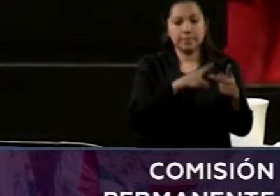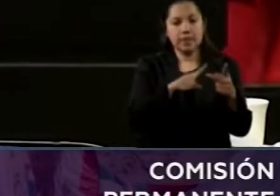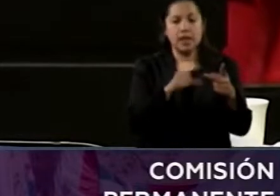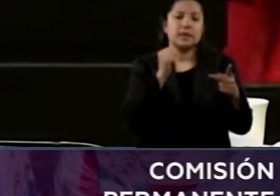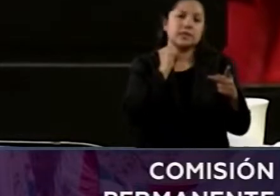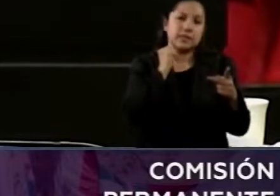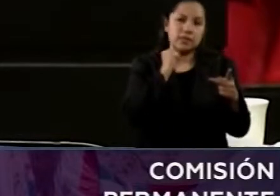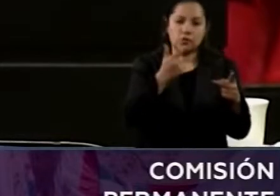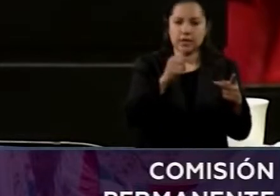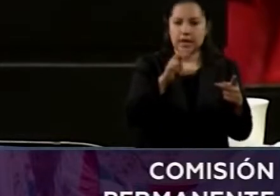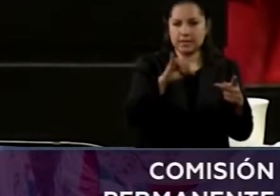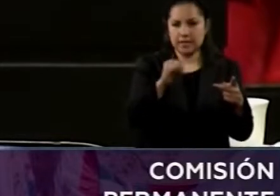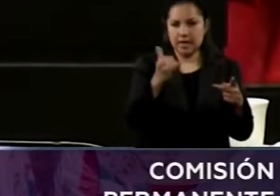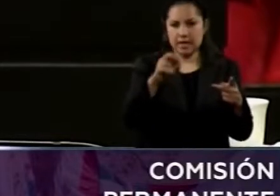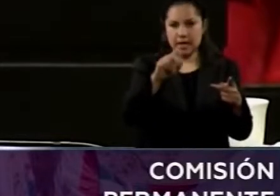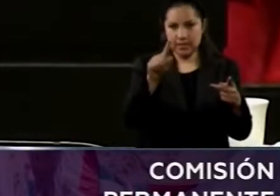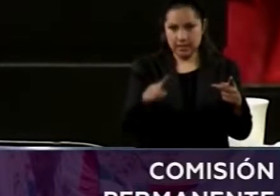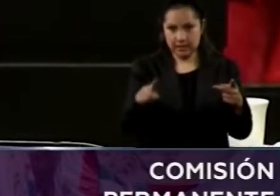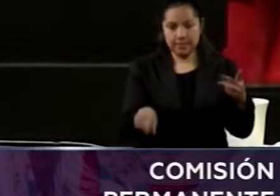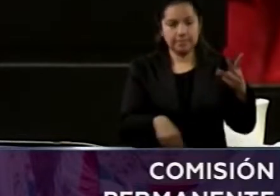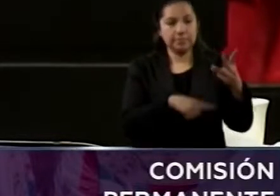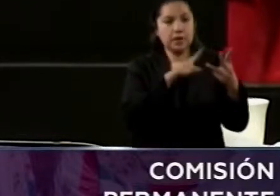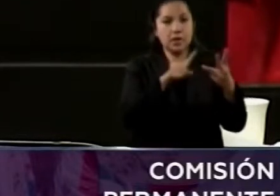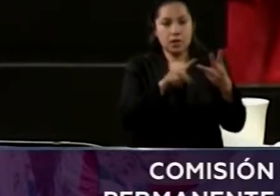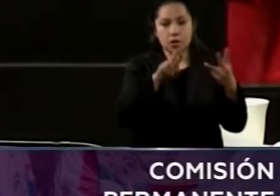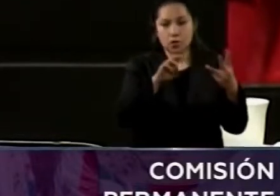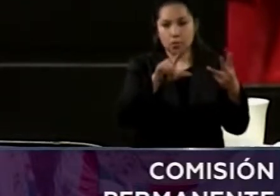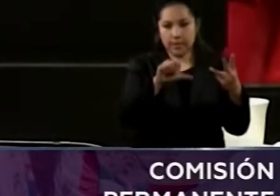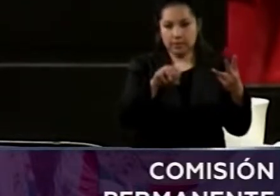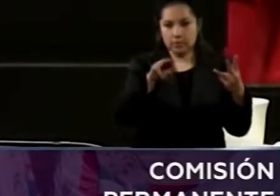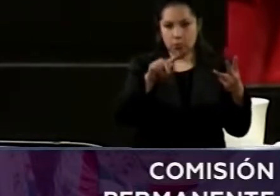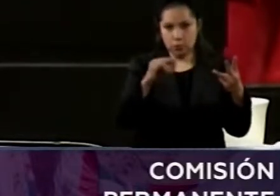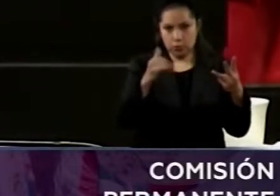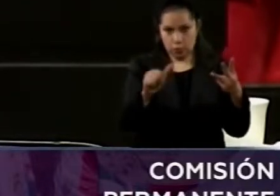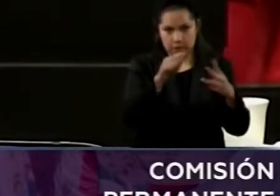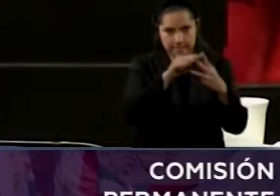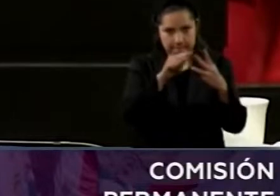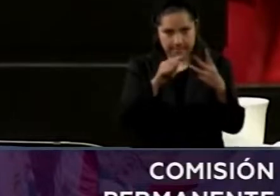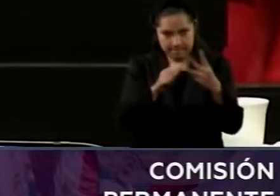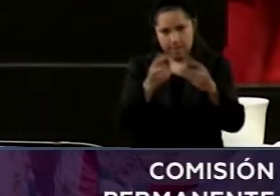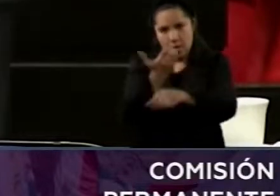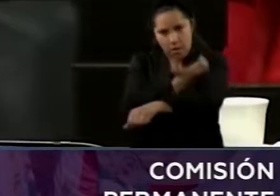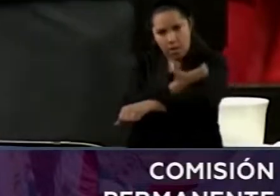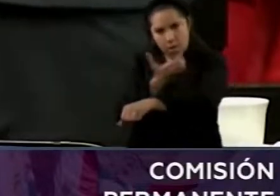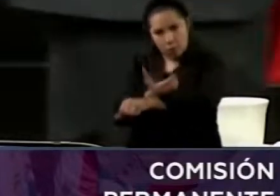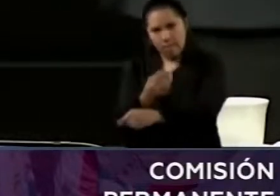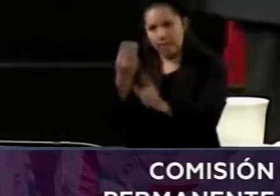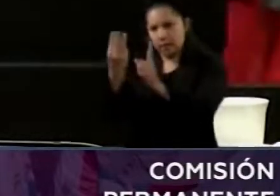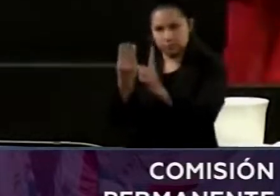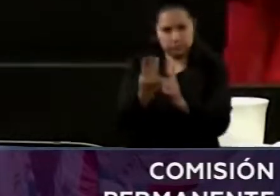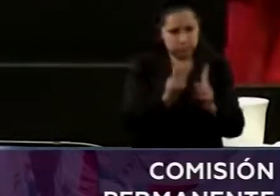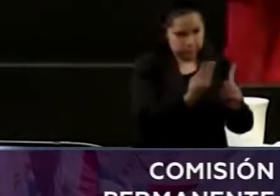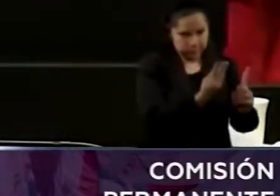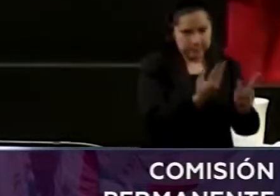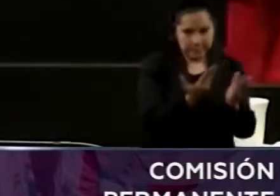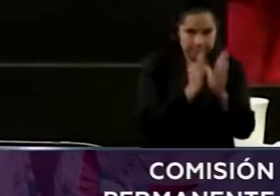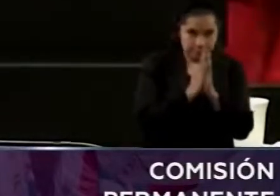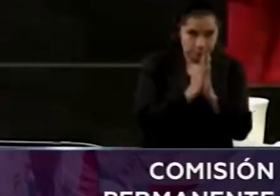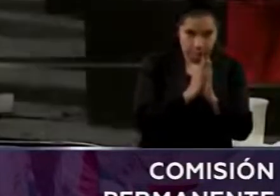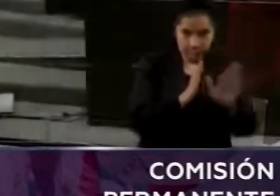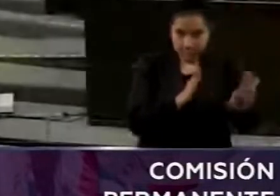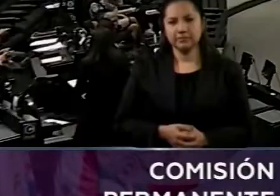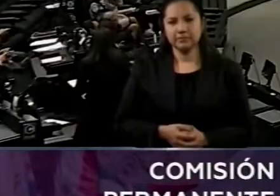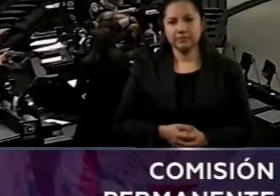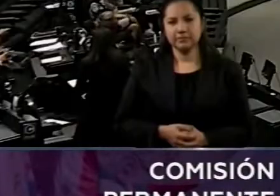Ángel García Yáñez y al diputado Benjamín Robles Montoya. Pido a la comisión designada cumpla su cometido.